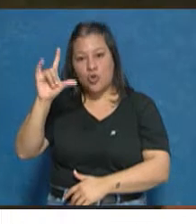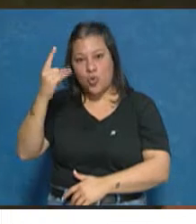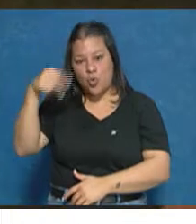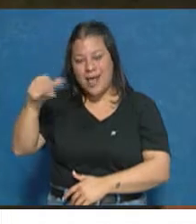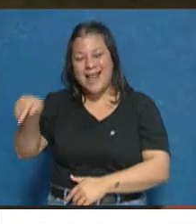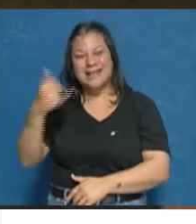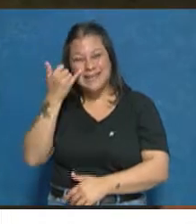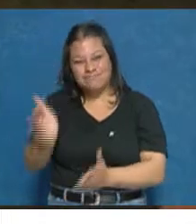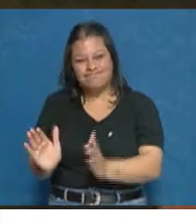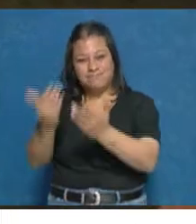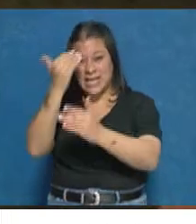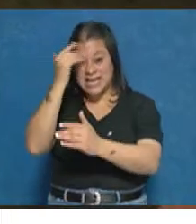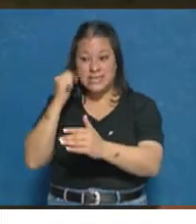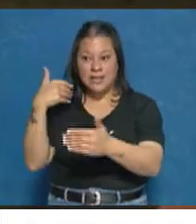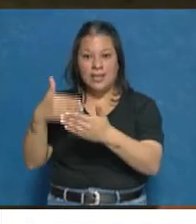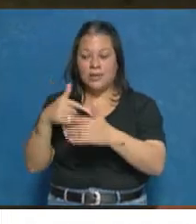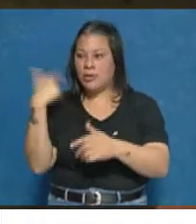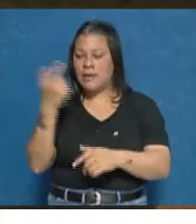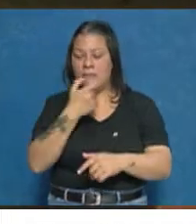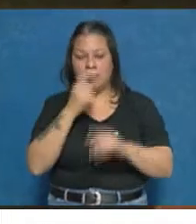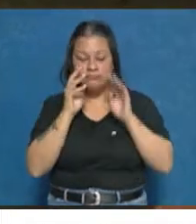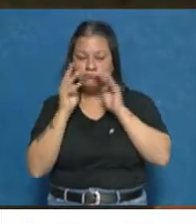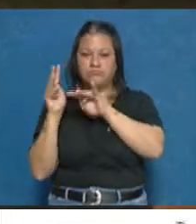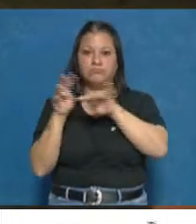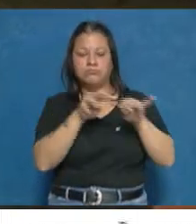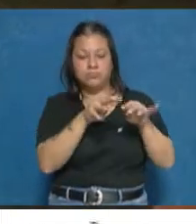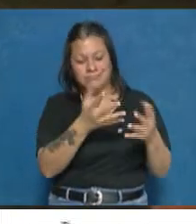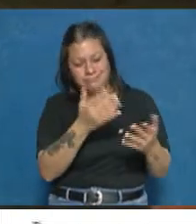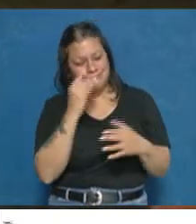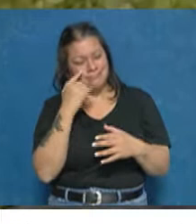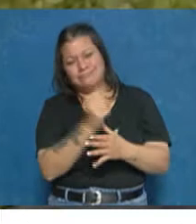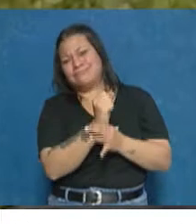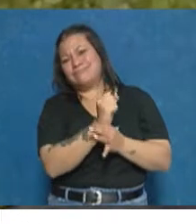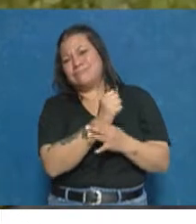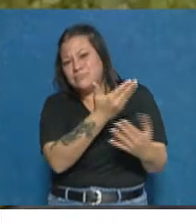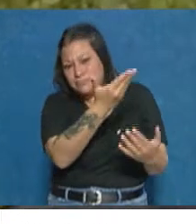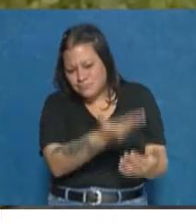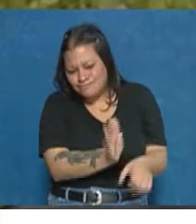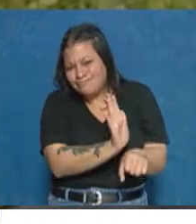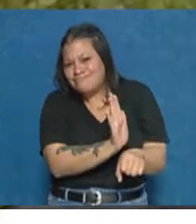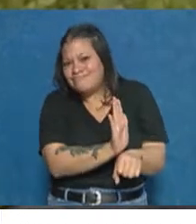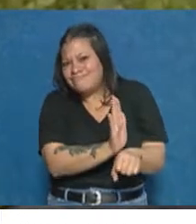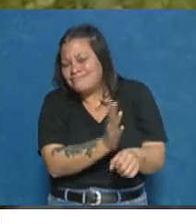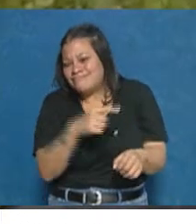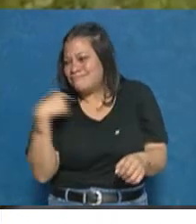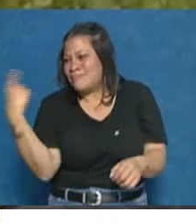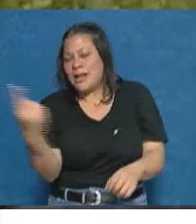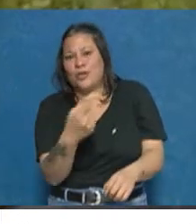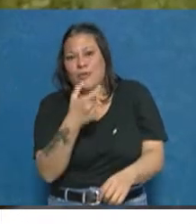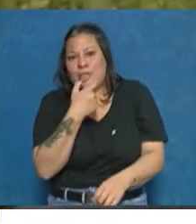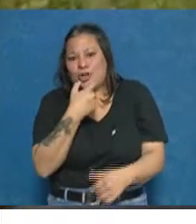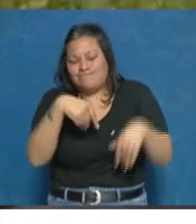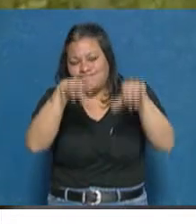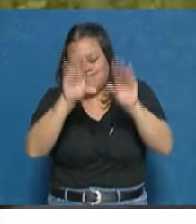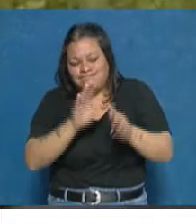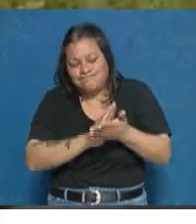que hace 15 días los mendocinos, teniendo en cuenta la figura pública y lo que significa Juliana para todos los mendocinos,